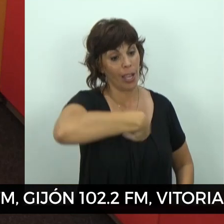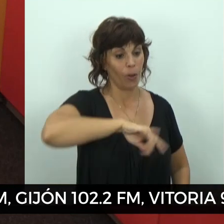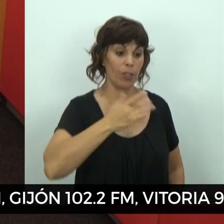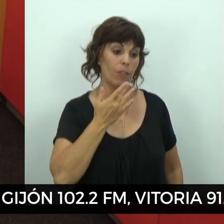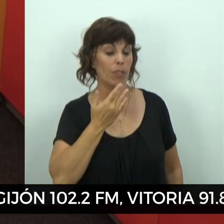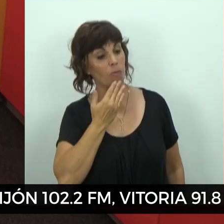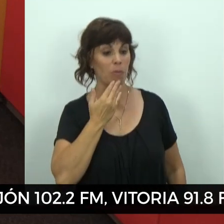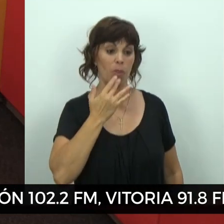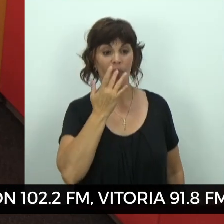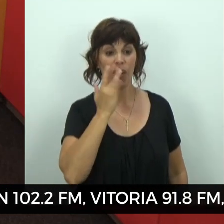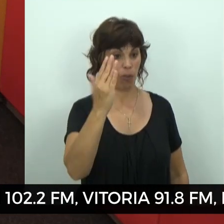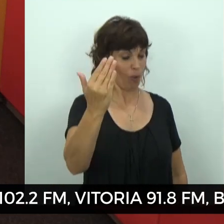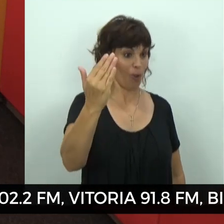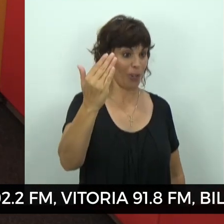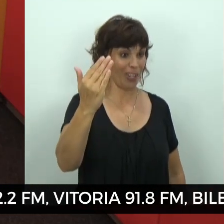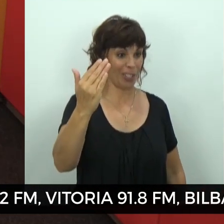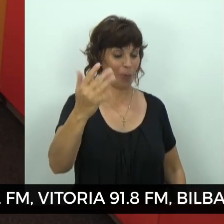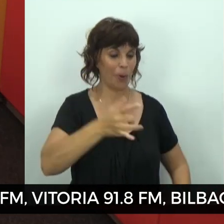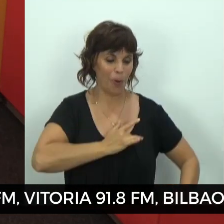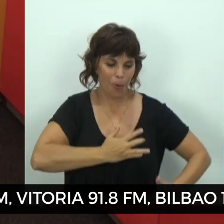nos sabía muy bien y él dijo: